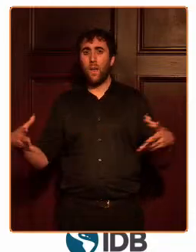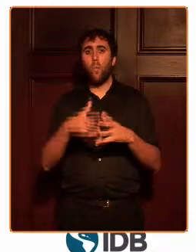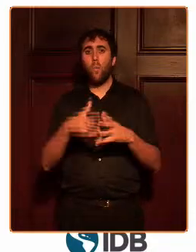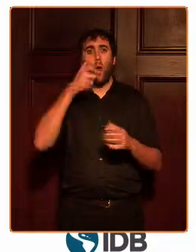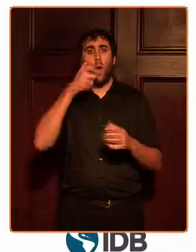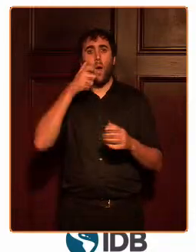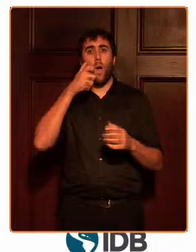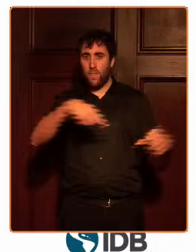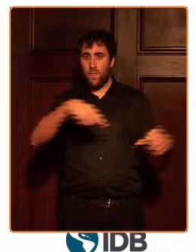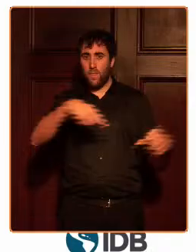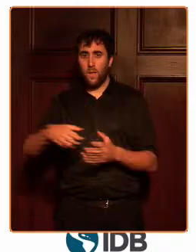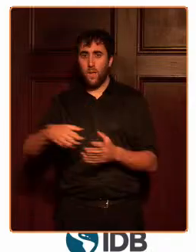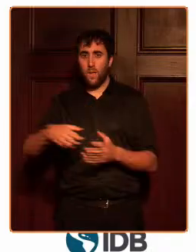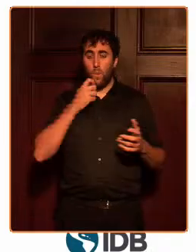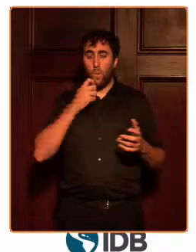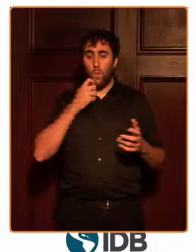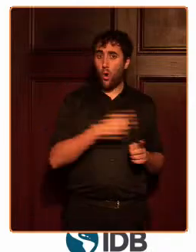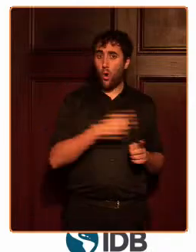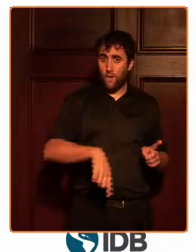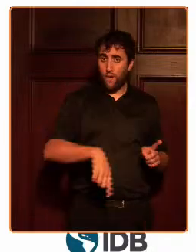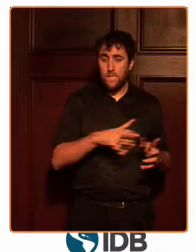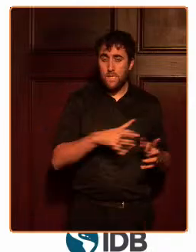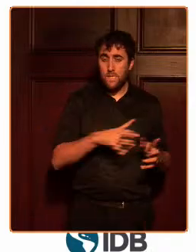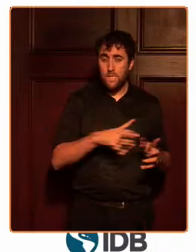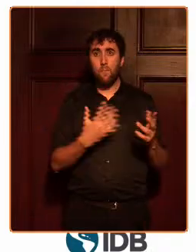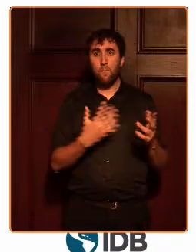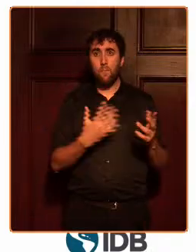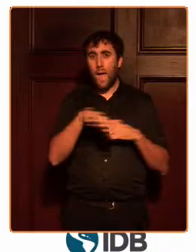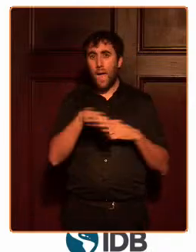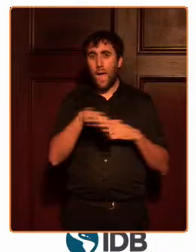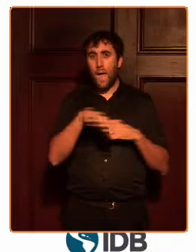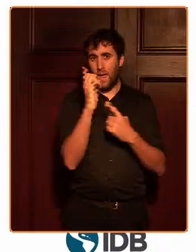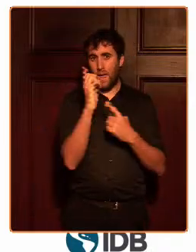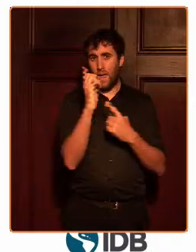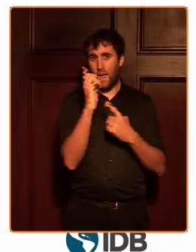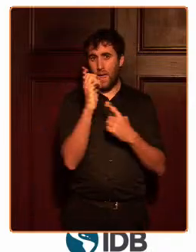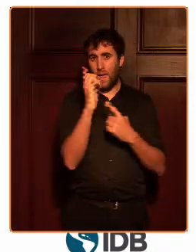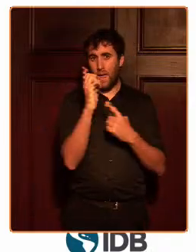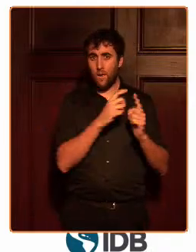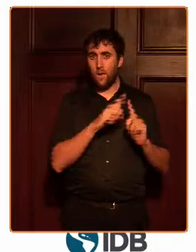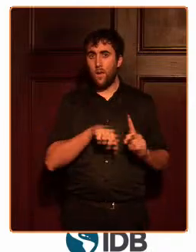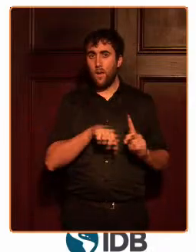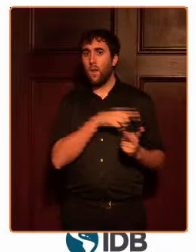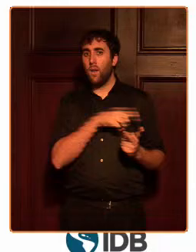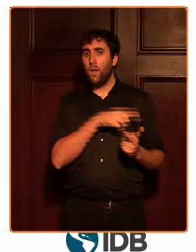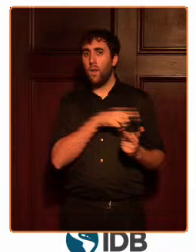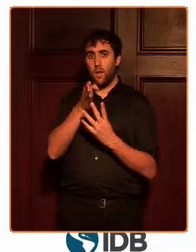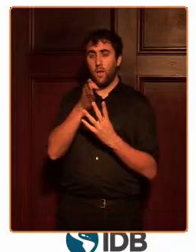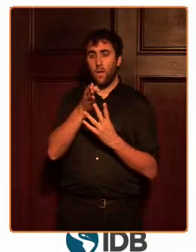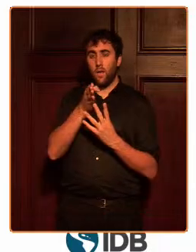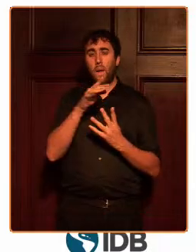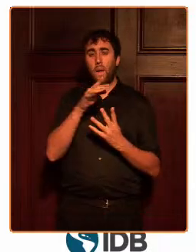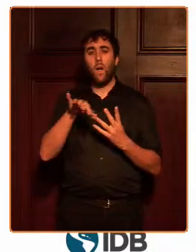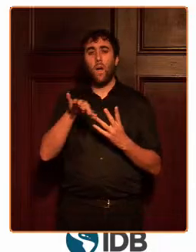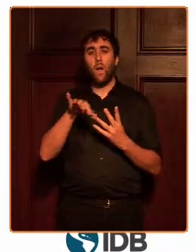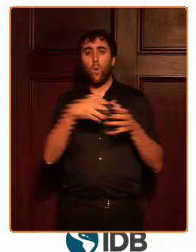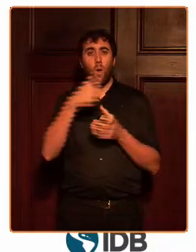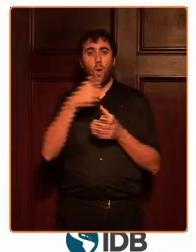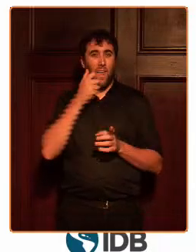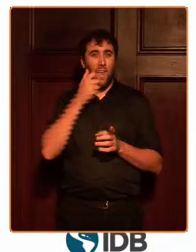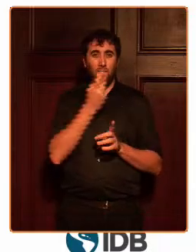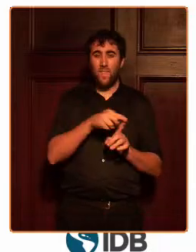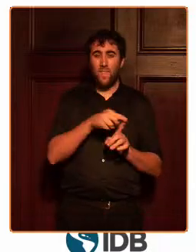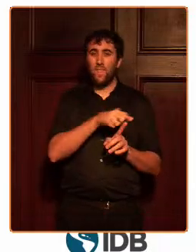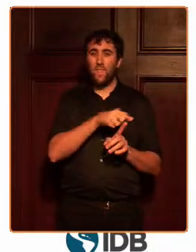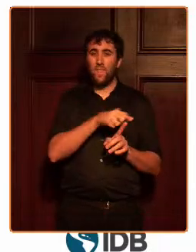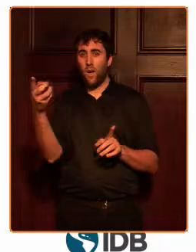La generación Z lo utiliza para educarse y para aprender. La generación millennial lo utiliza más para